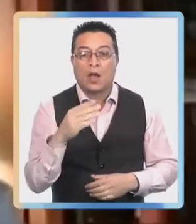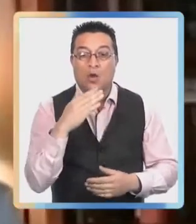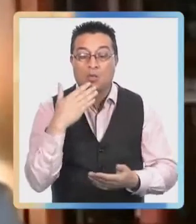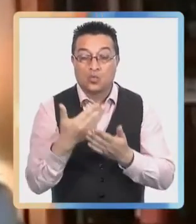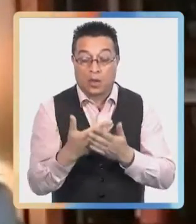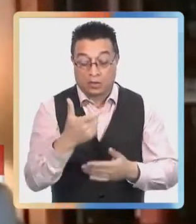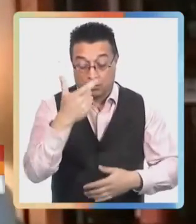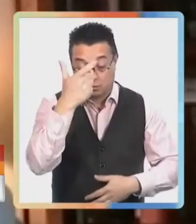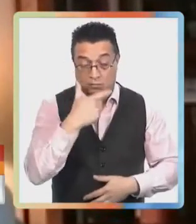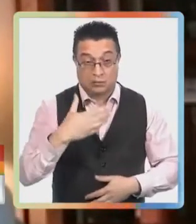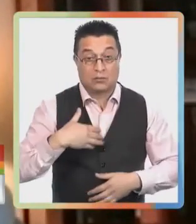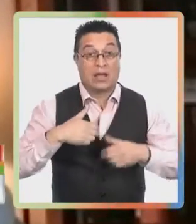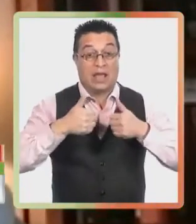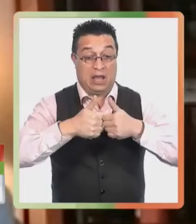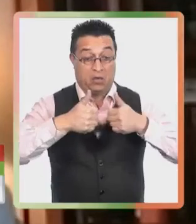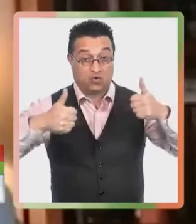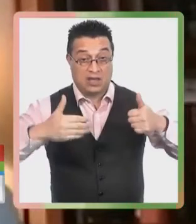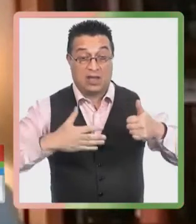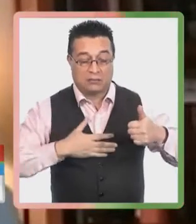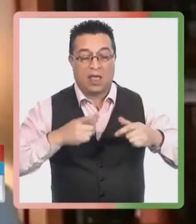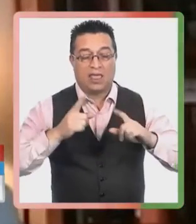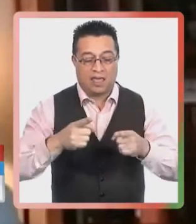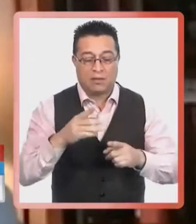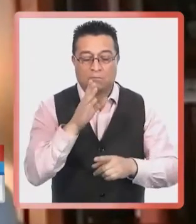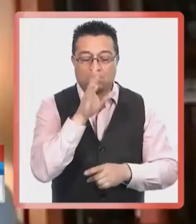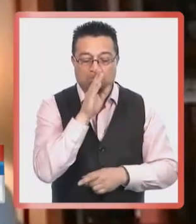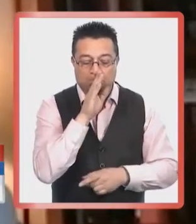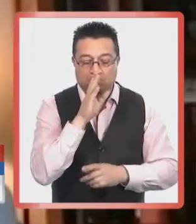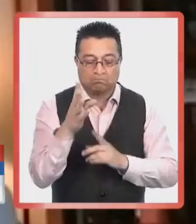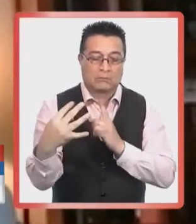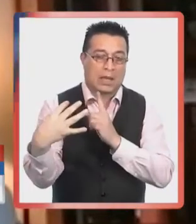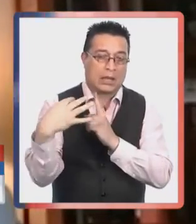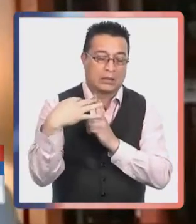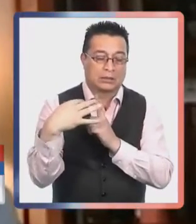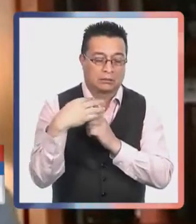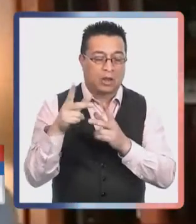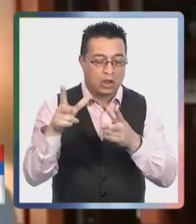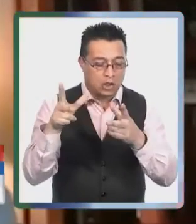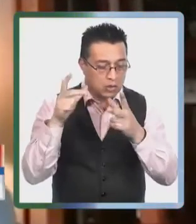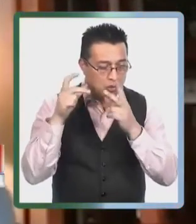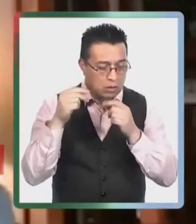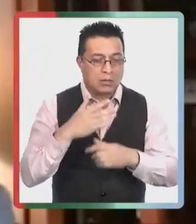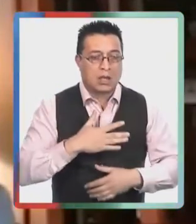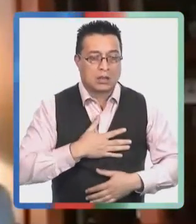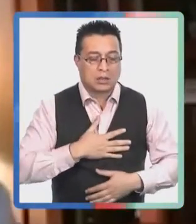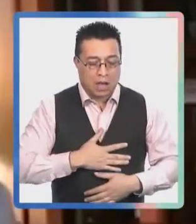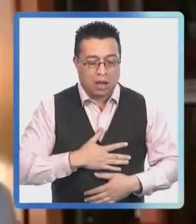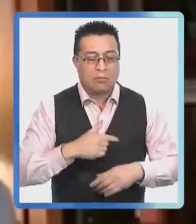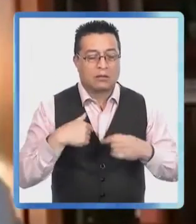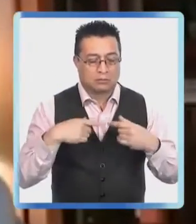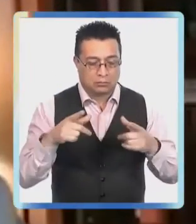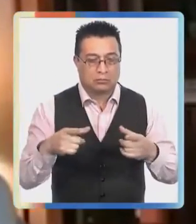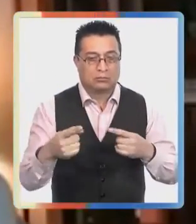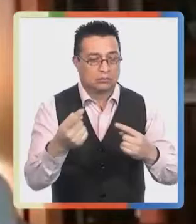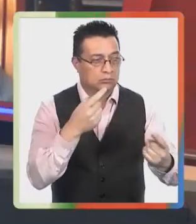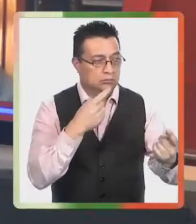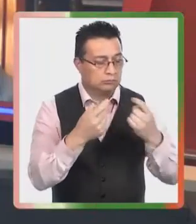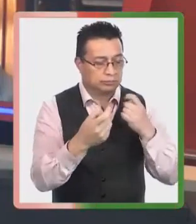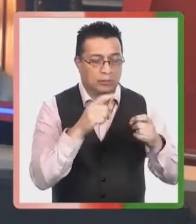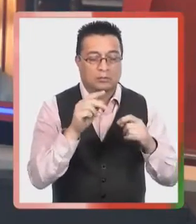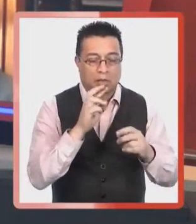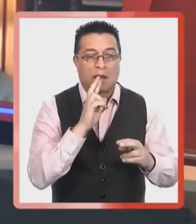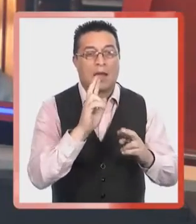tú eres autoridad, tienes que aceptar la crítica, tienes que escuchar con calma, tienes que Y el analizar y